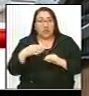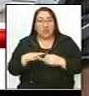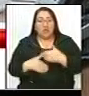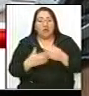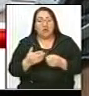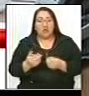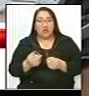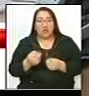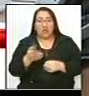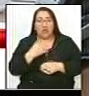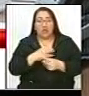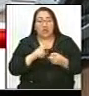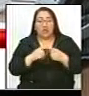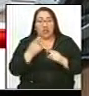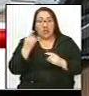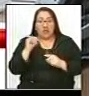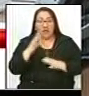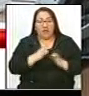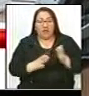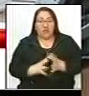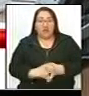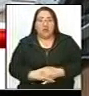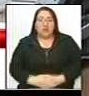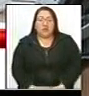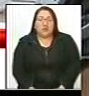ejecutándose desde el punto de vista financiero.